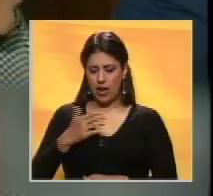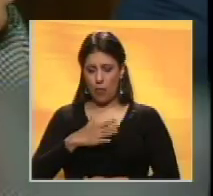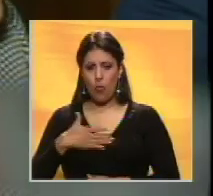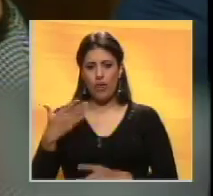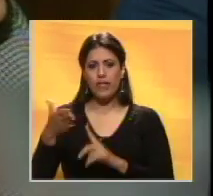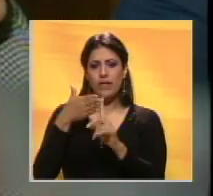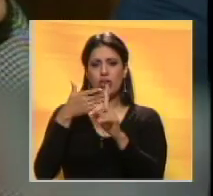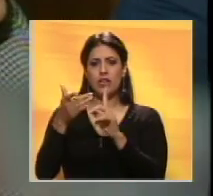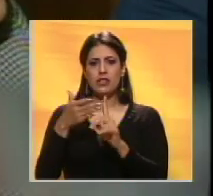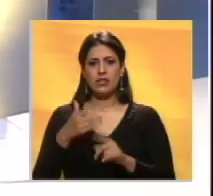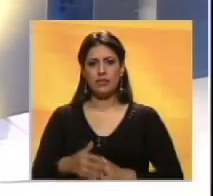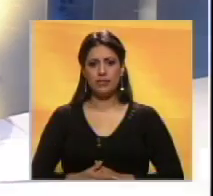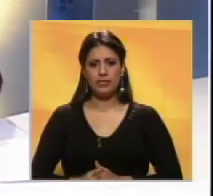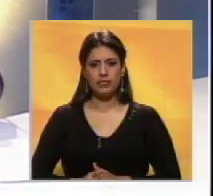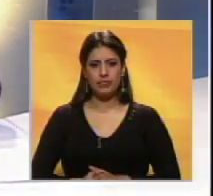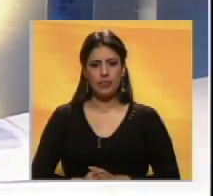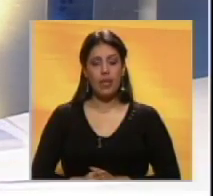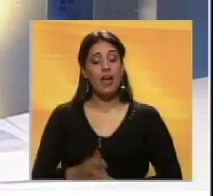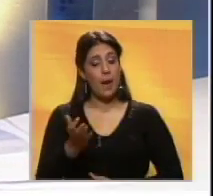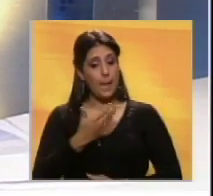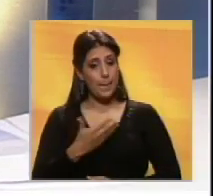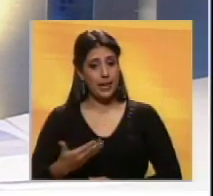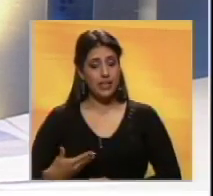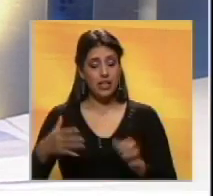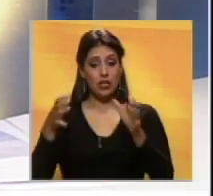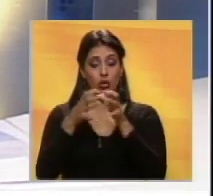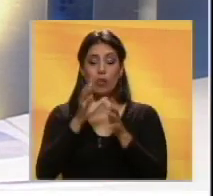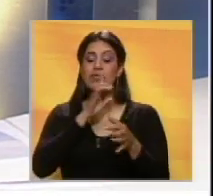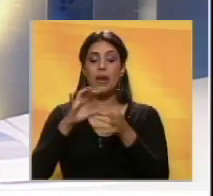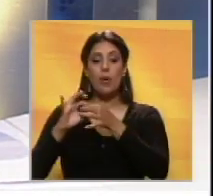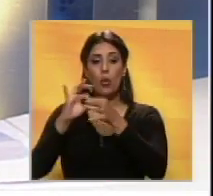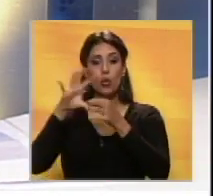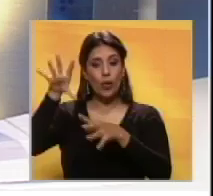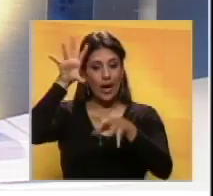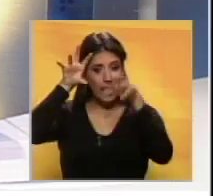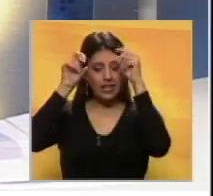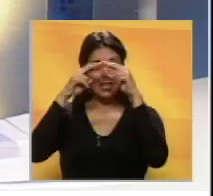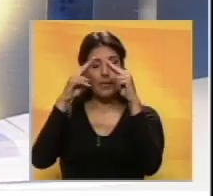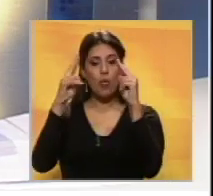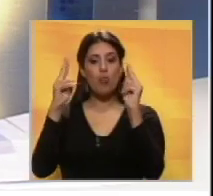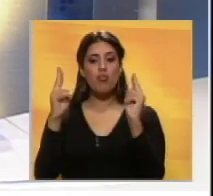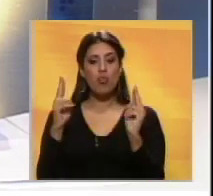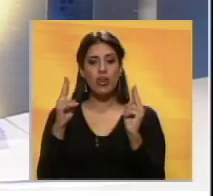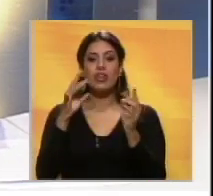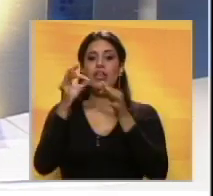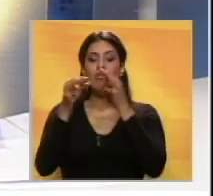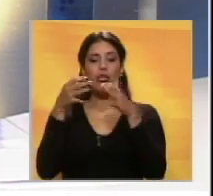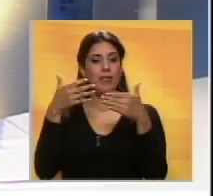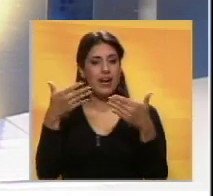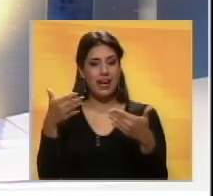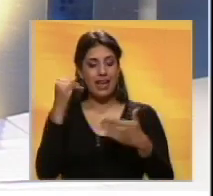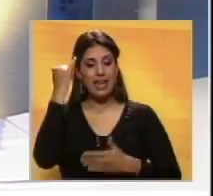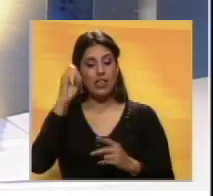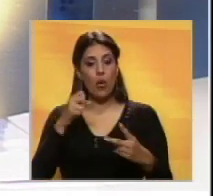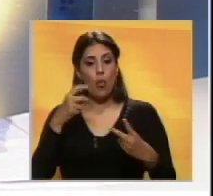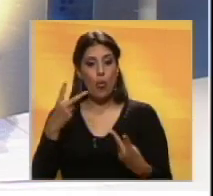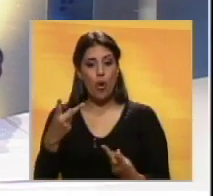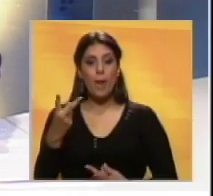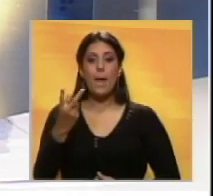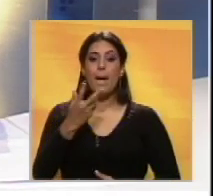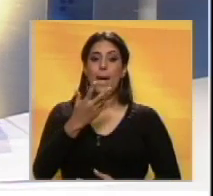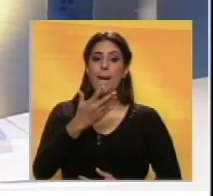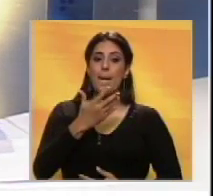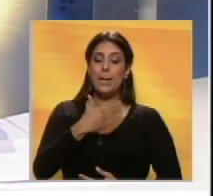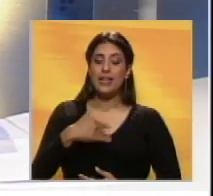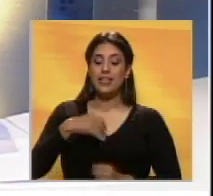víctima. El presidente del partido Unión y Entendimiento Puente, Hiram Gaviria, asegura que la iniciativa del Ejecutivo